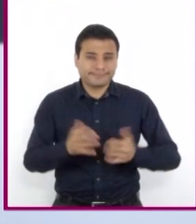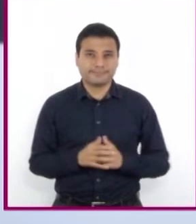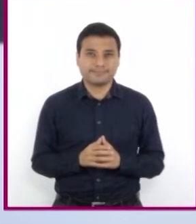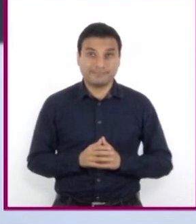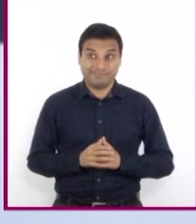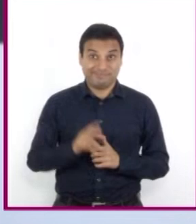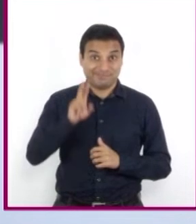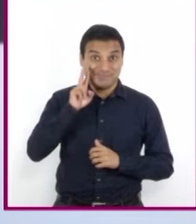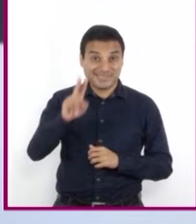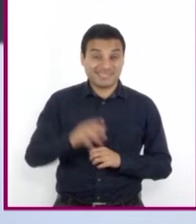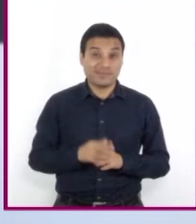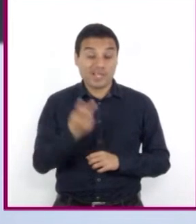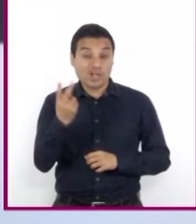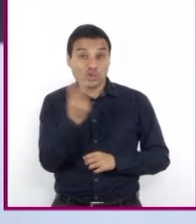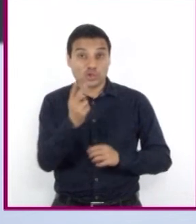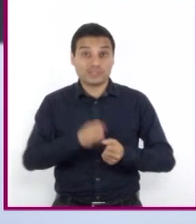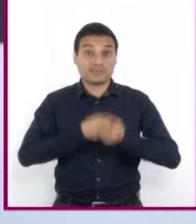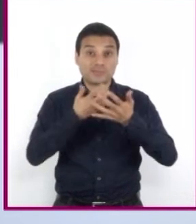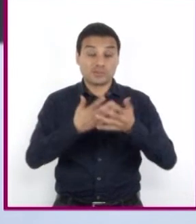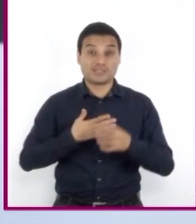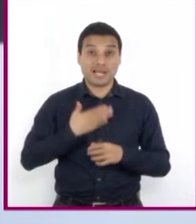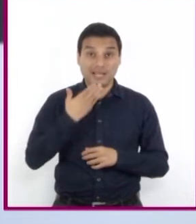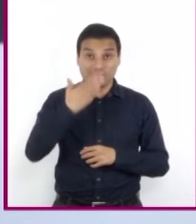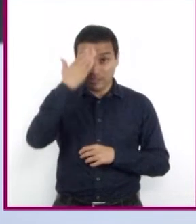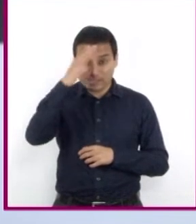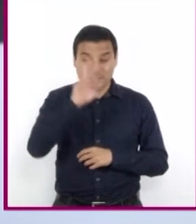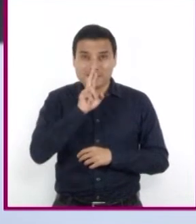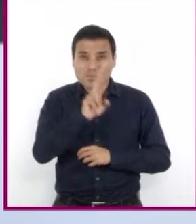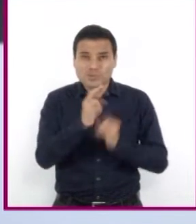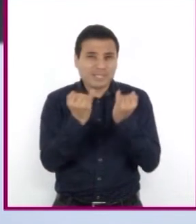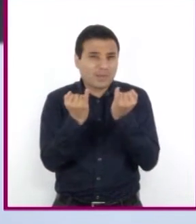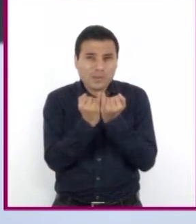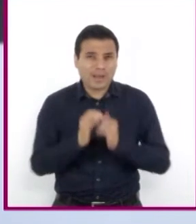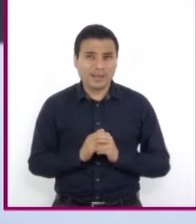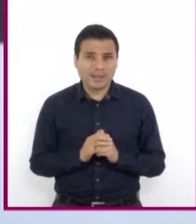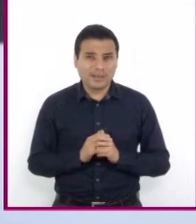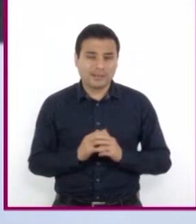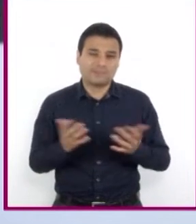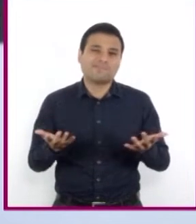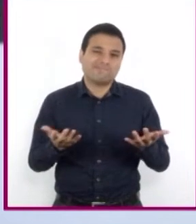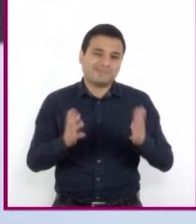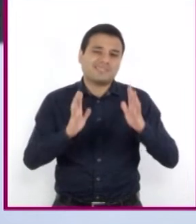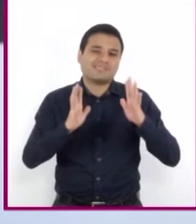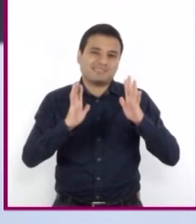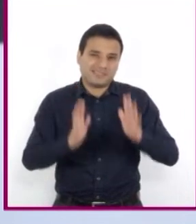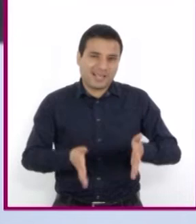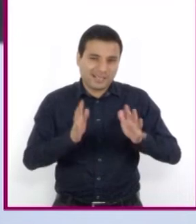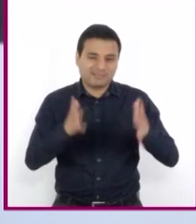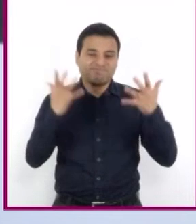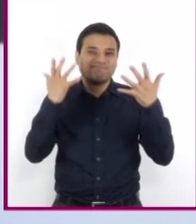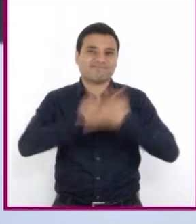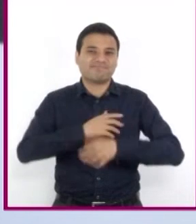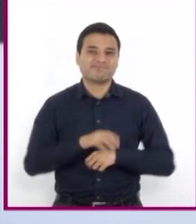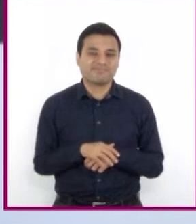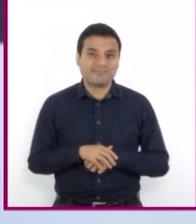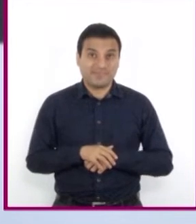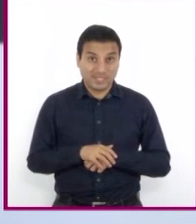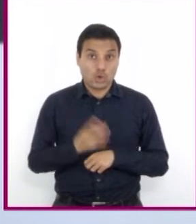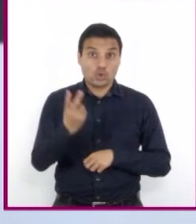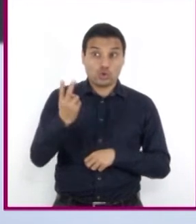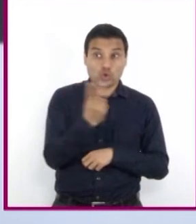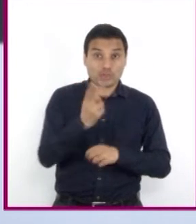Con ambas expresiones algebraicas tenemos el mismo resultado, por lo que podemos concluir que Ambas